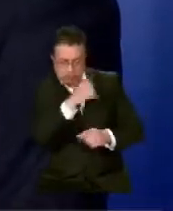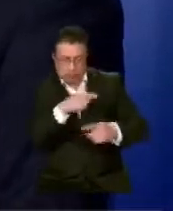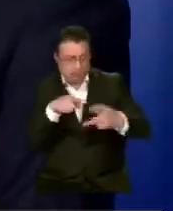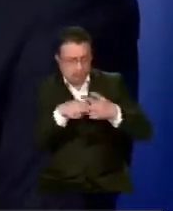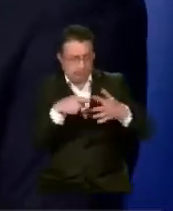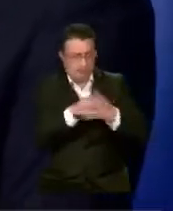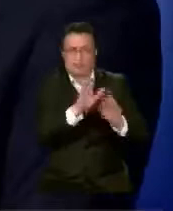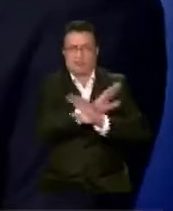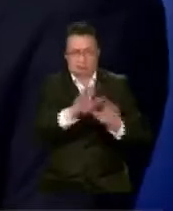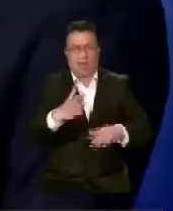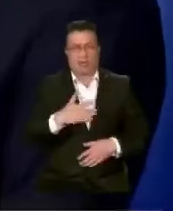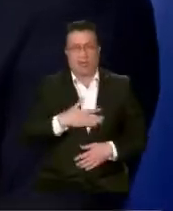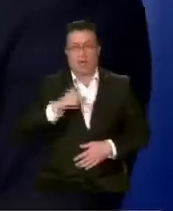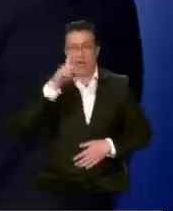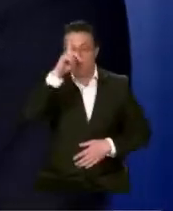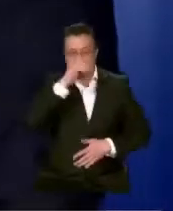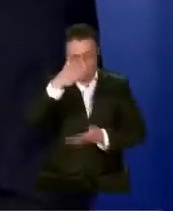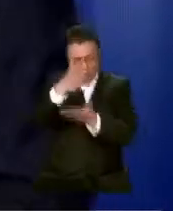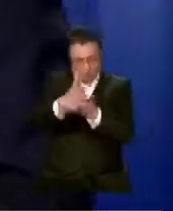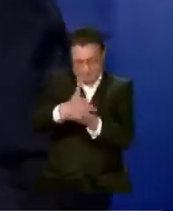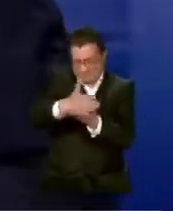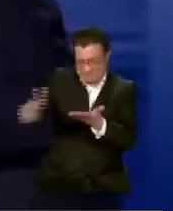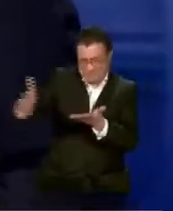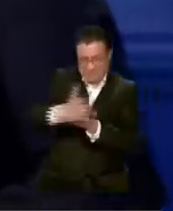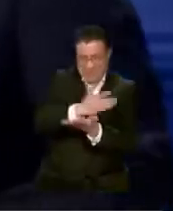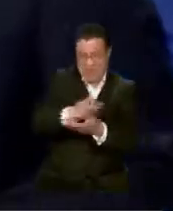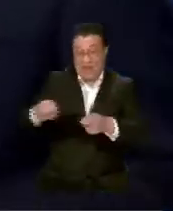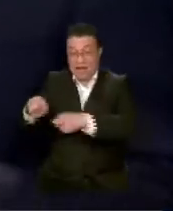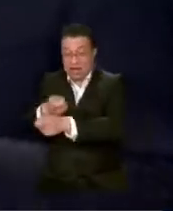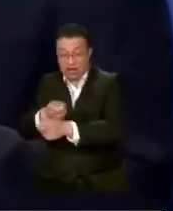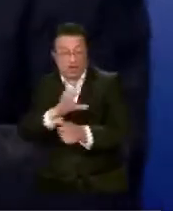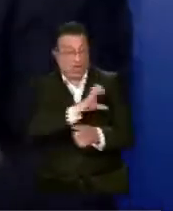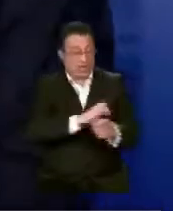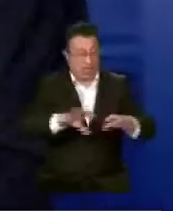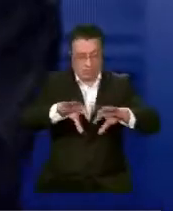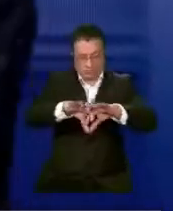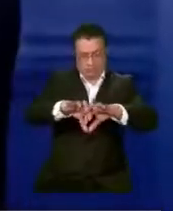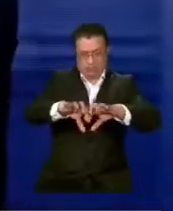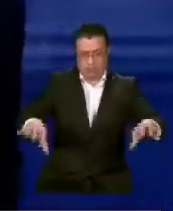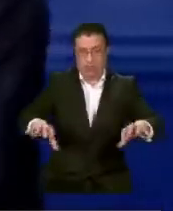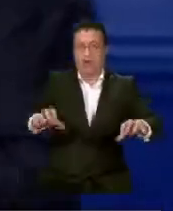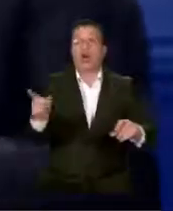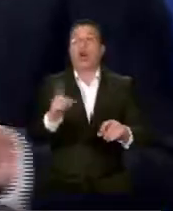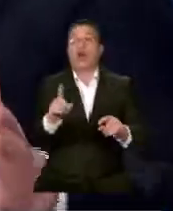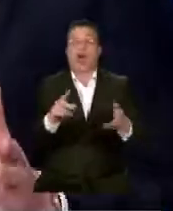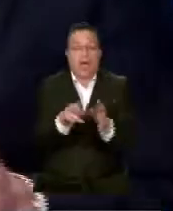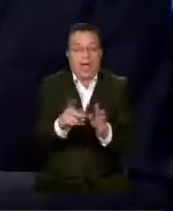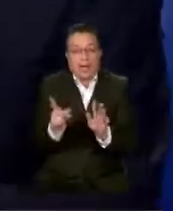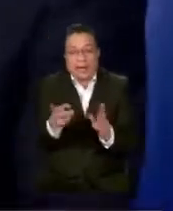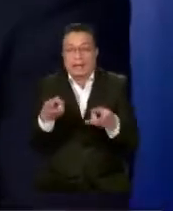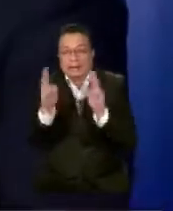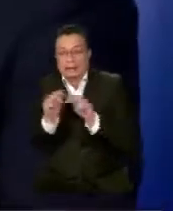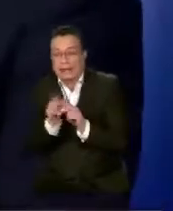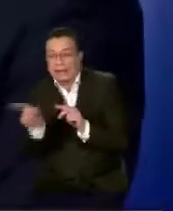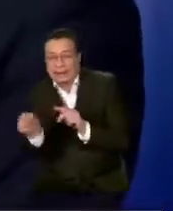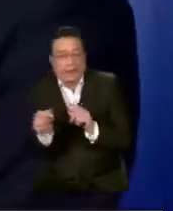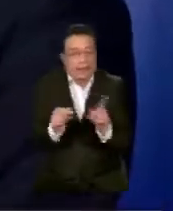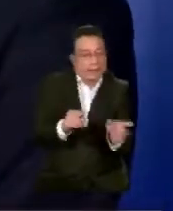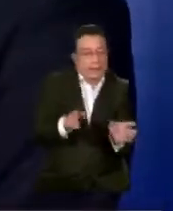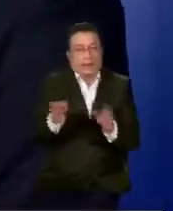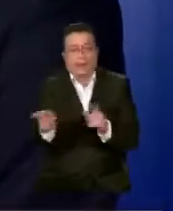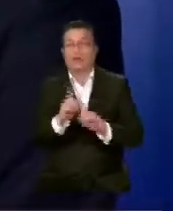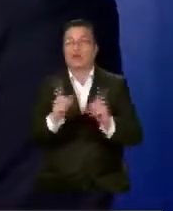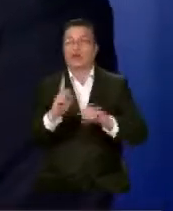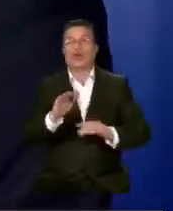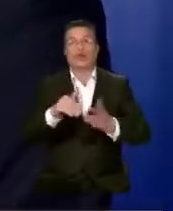haya, aquí quiero que haya una muralla china entre los negocios y el Estado. No creo en esto de que uno deja el lobby para ir para acá. José Antonio, y